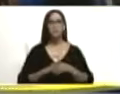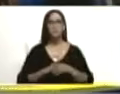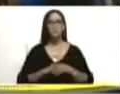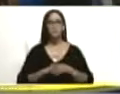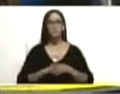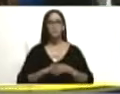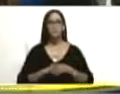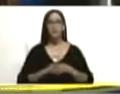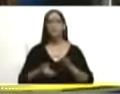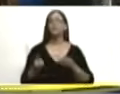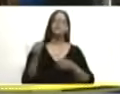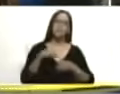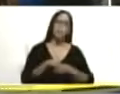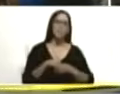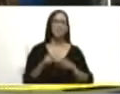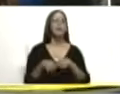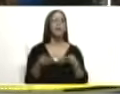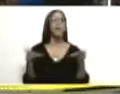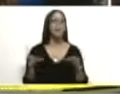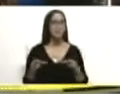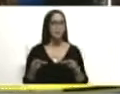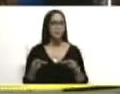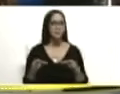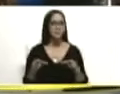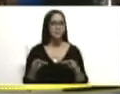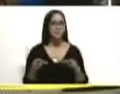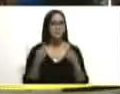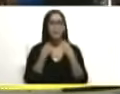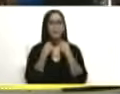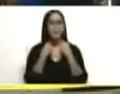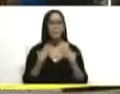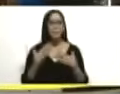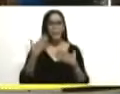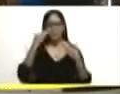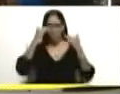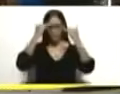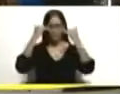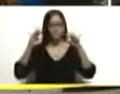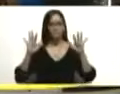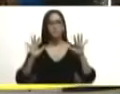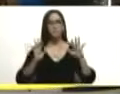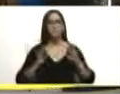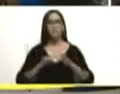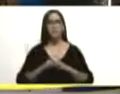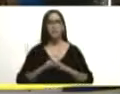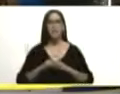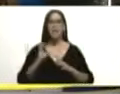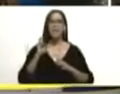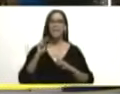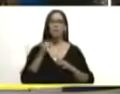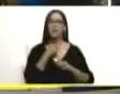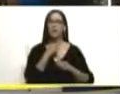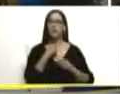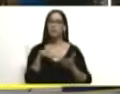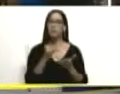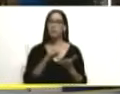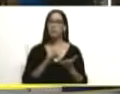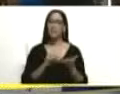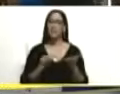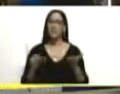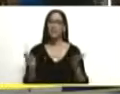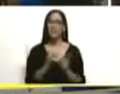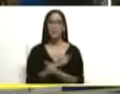Y si le metes el cualitativo, se pierde de vista. Ernesto Villegas, que le gusta escribir, acaba de